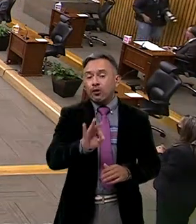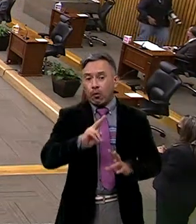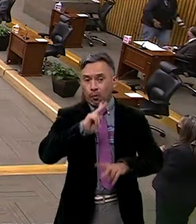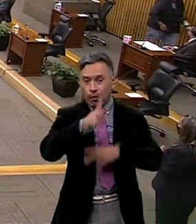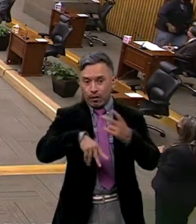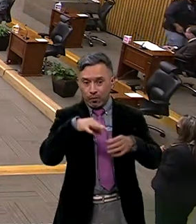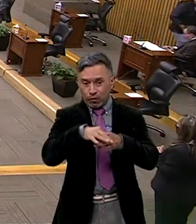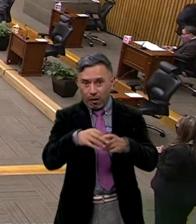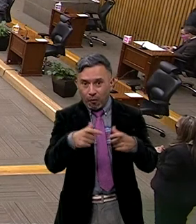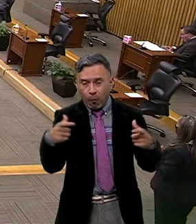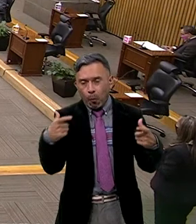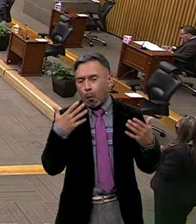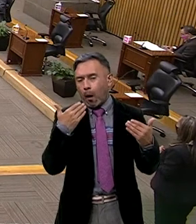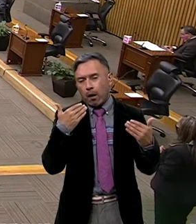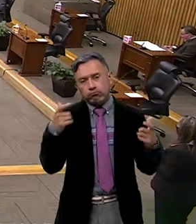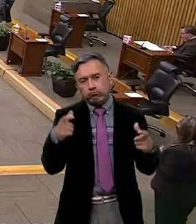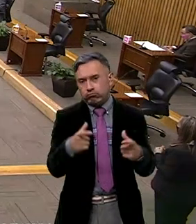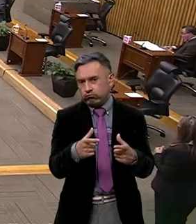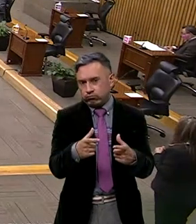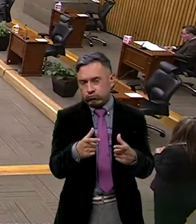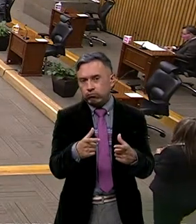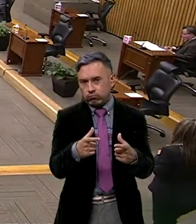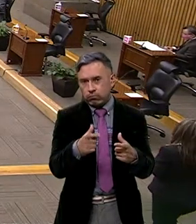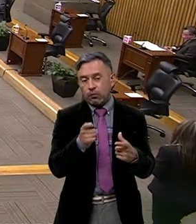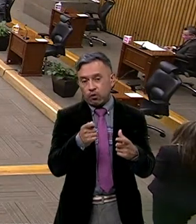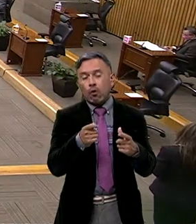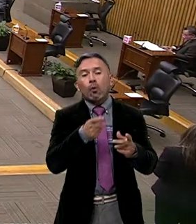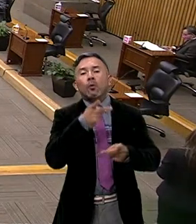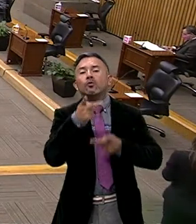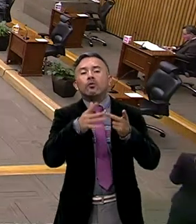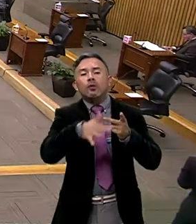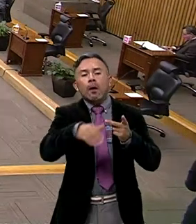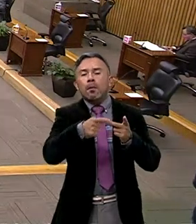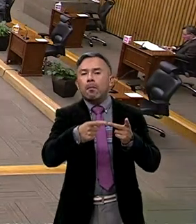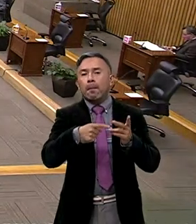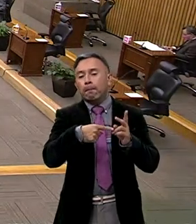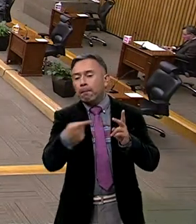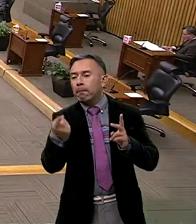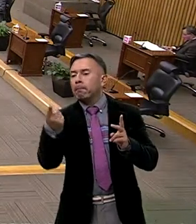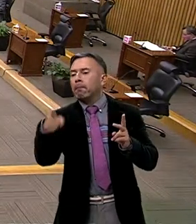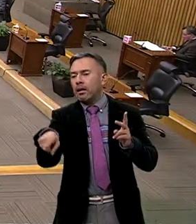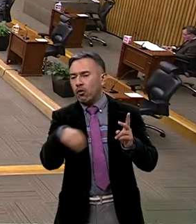de esta consulta popular vinculado a